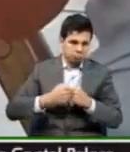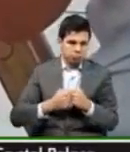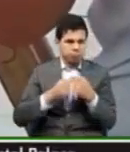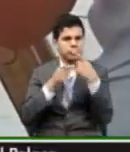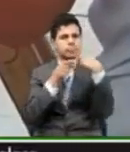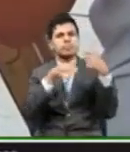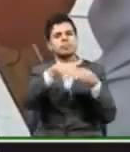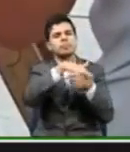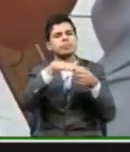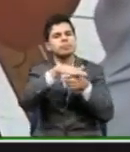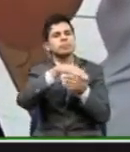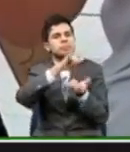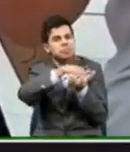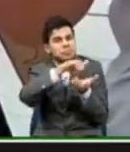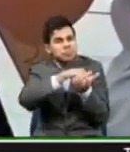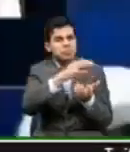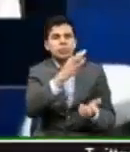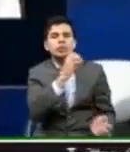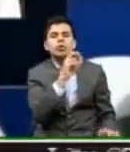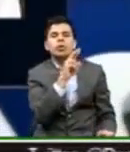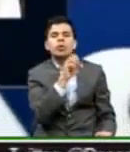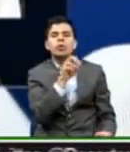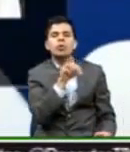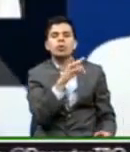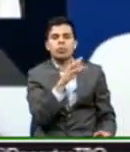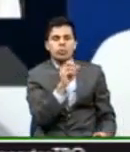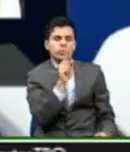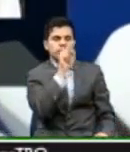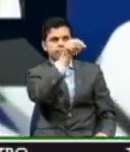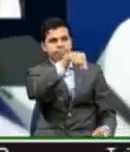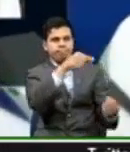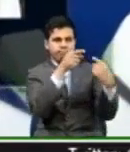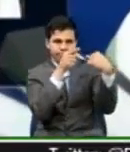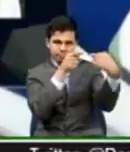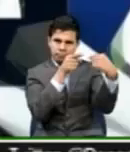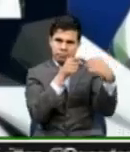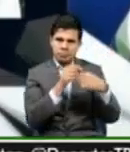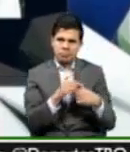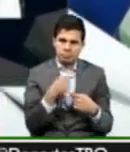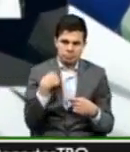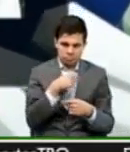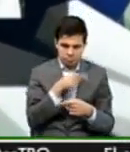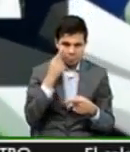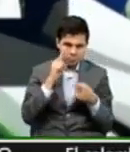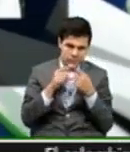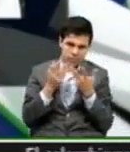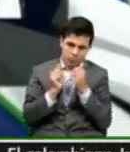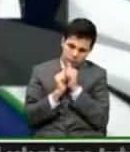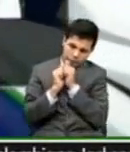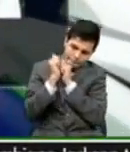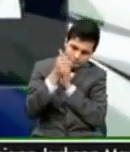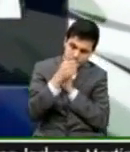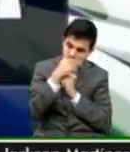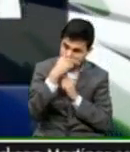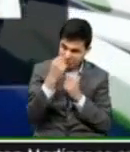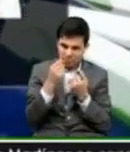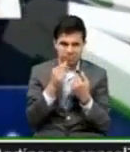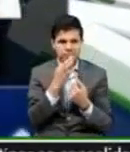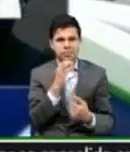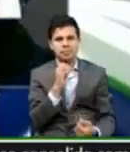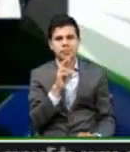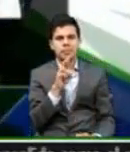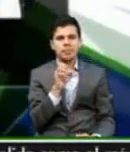se disputarán en Toronto, Canadá. Veníamos buscando la clasificación a los Juegos Parapanamericanos de